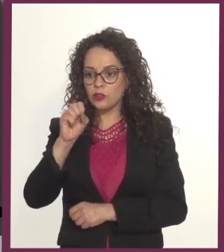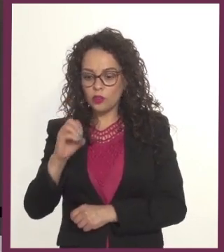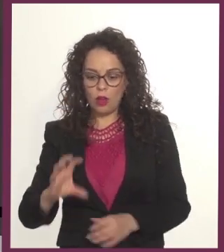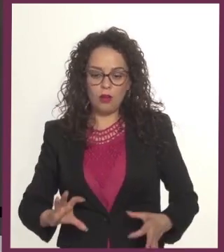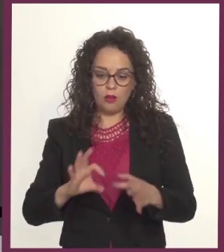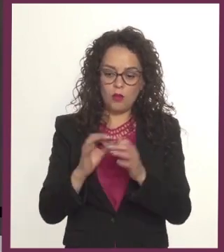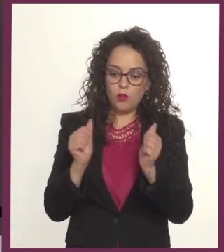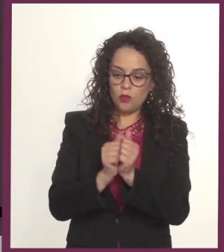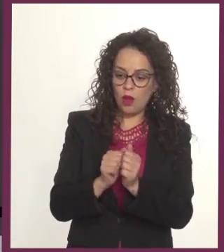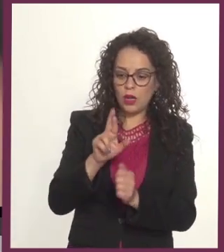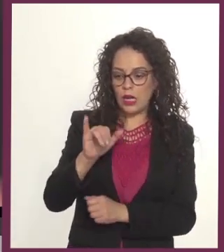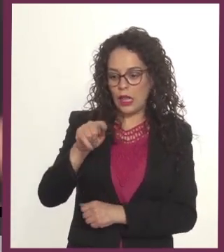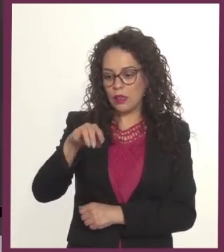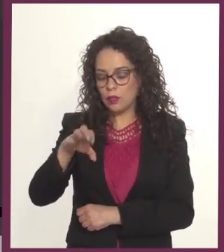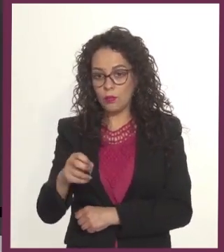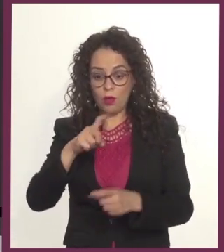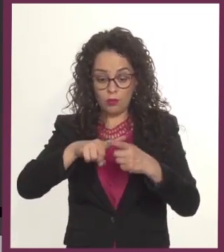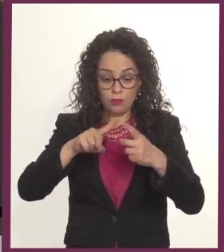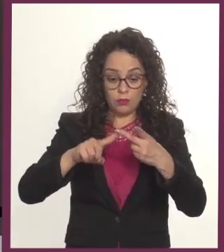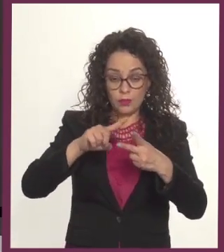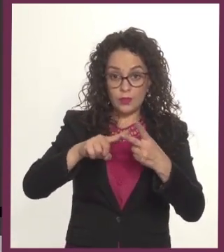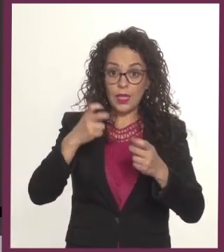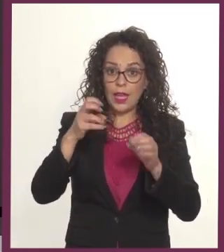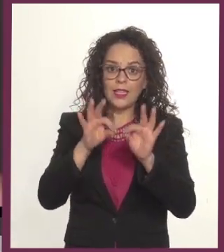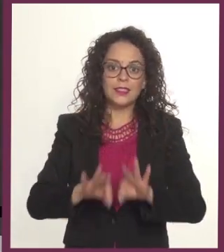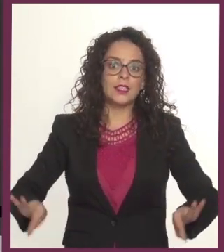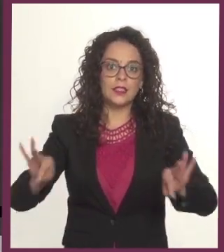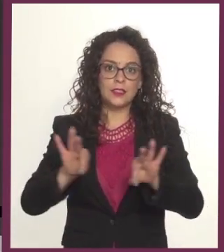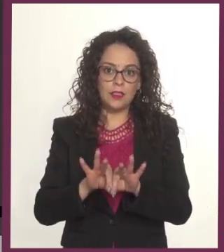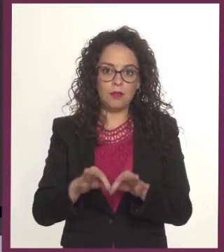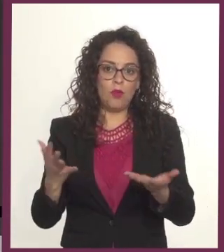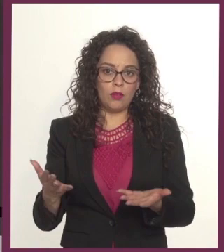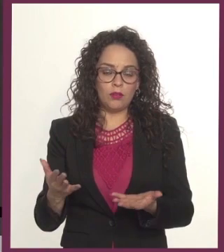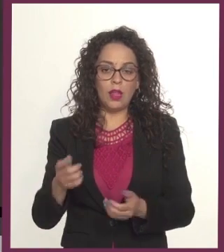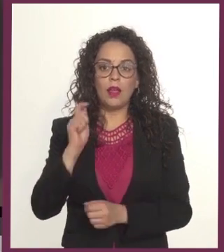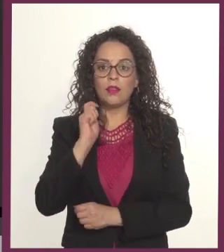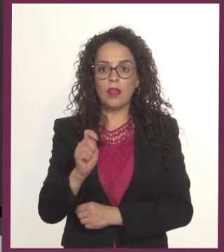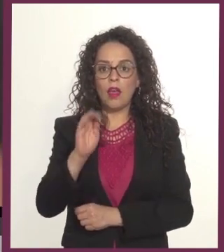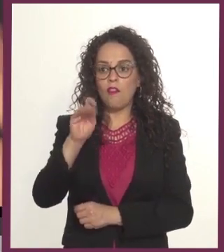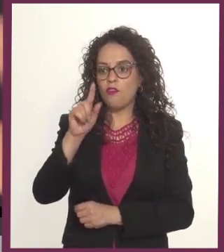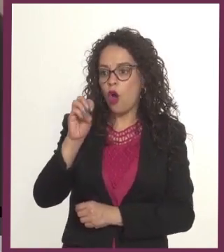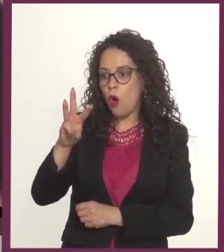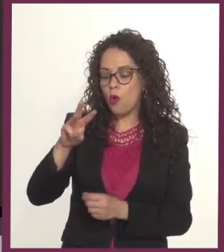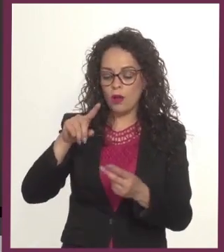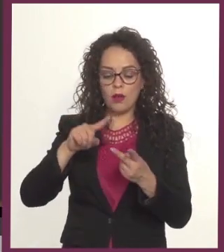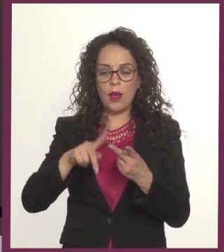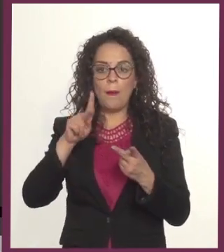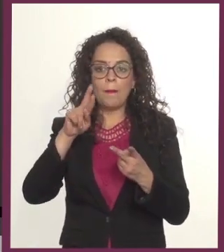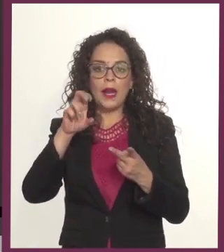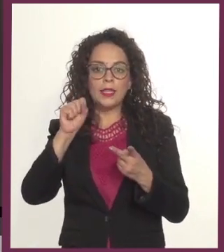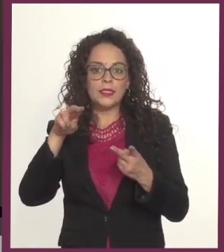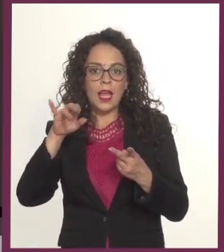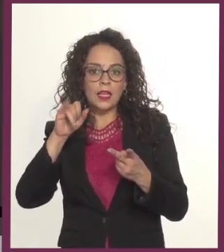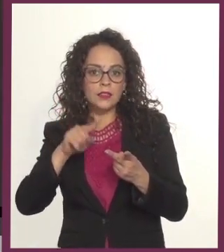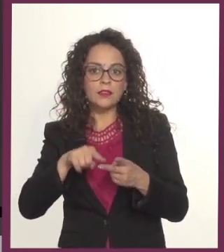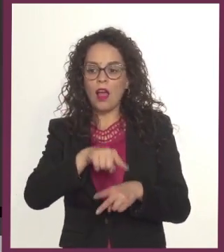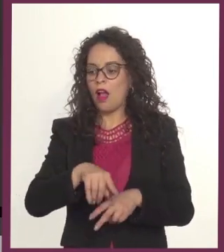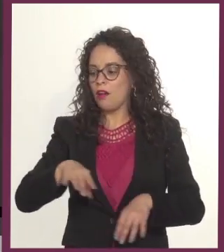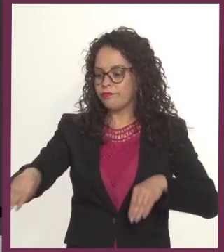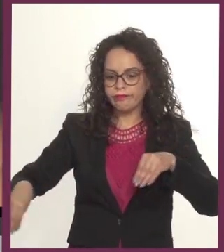y que tengas una mejor habilidad de rapear, que es las cadencias de tus versos sobre los